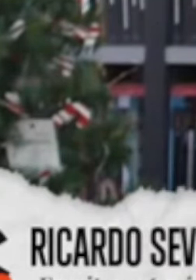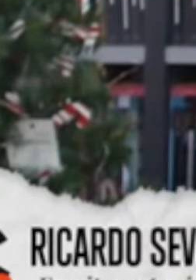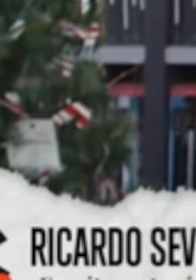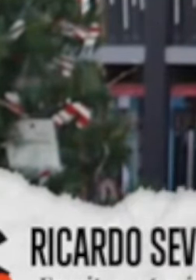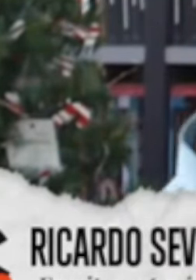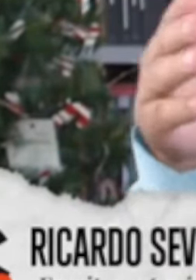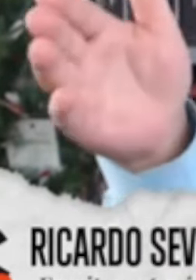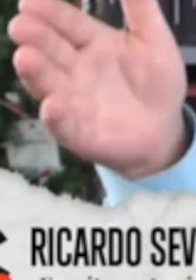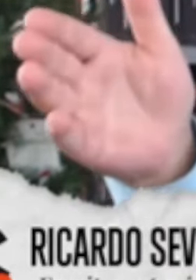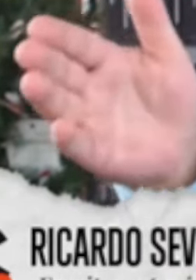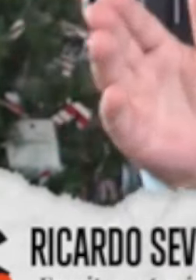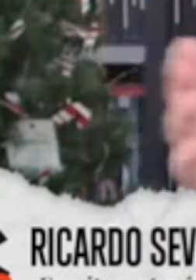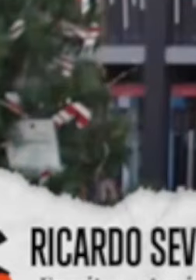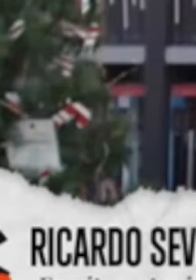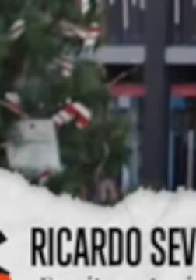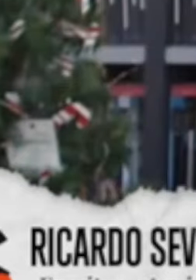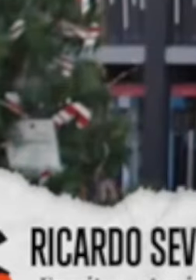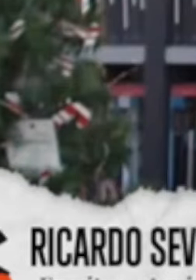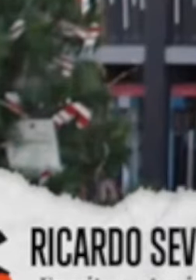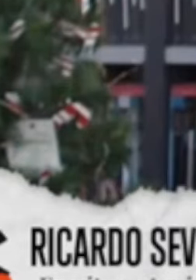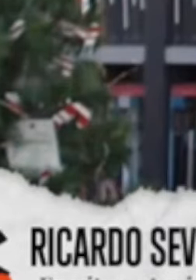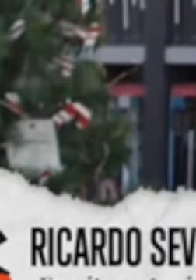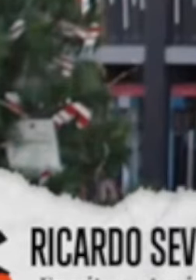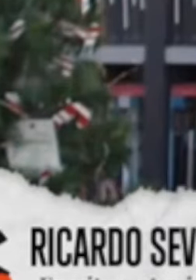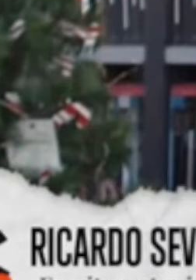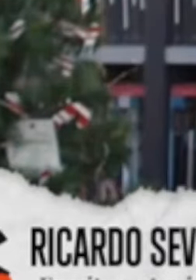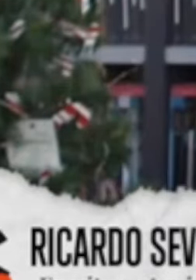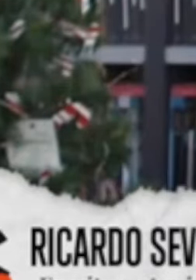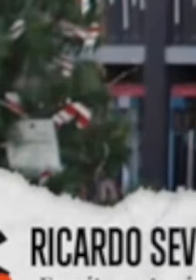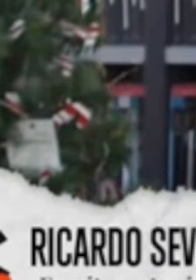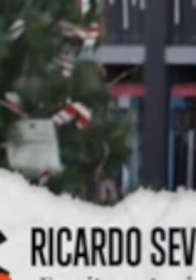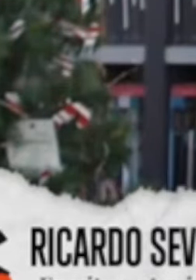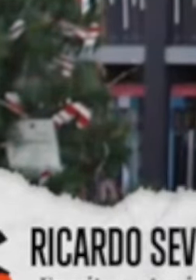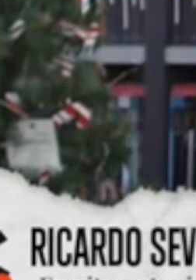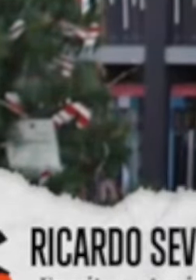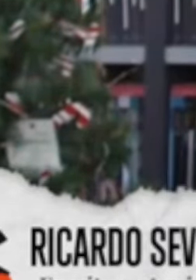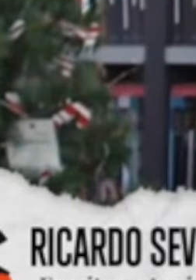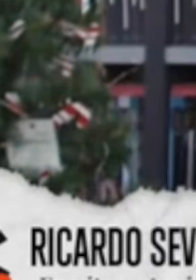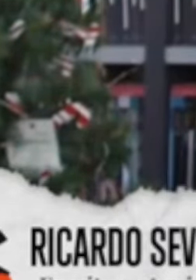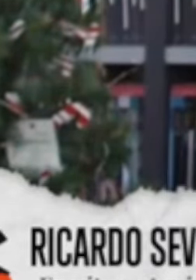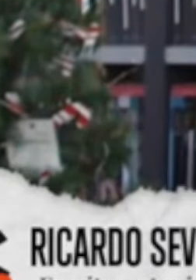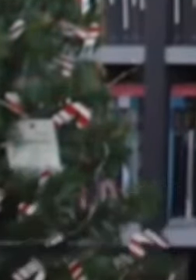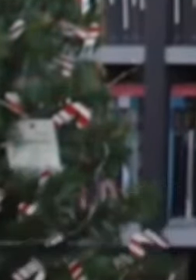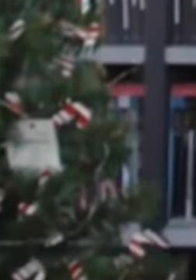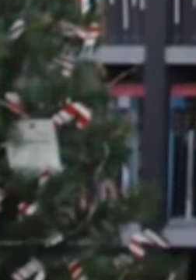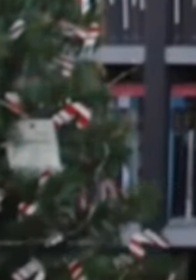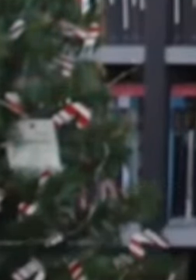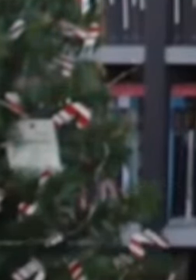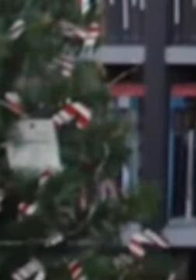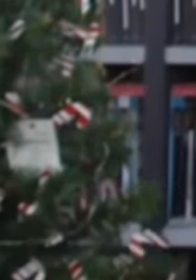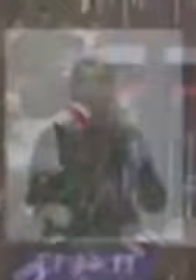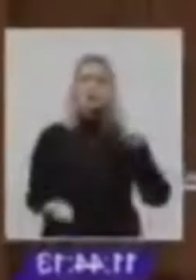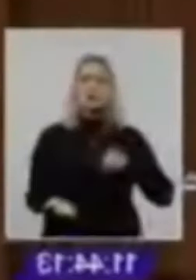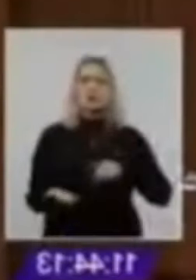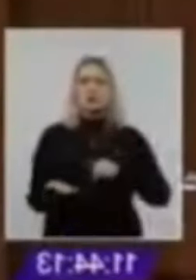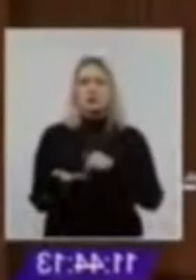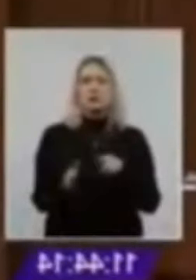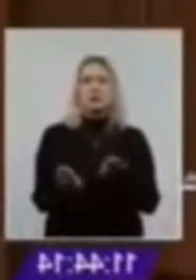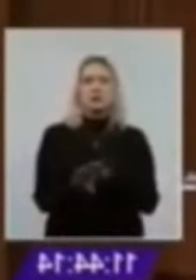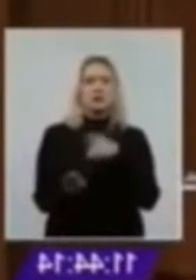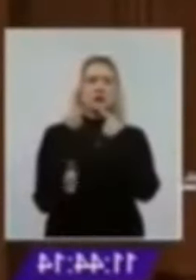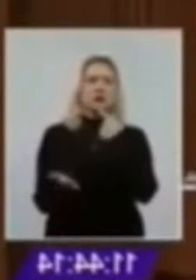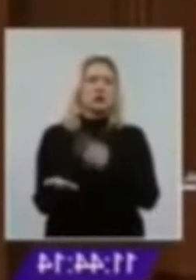de gortar y Así podríamos enumerar a varios lenia Vicente no tengo la menor duda será una ministra